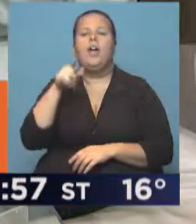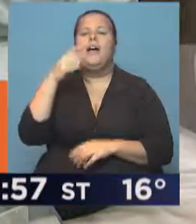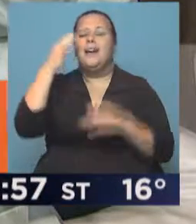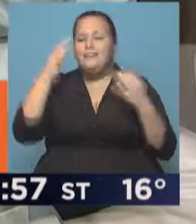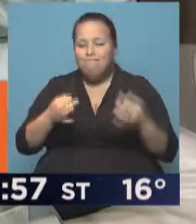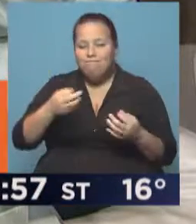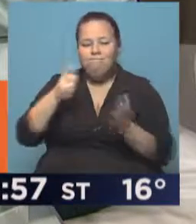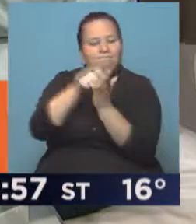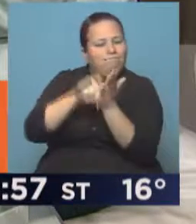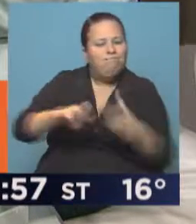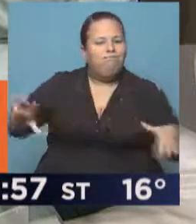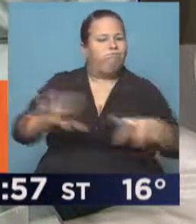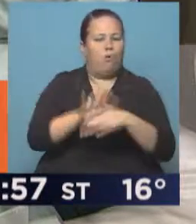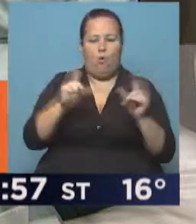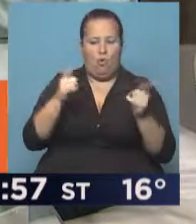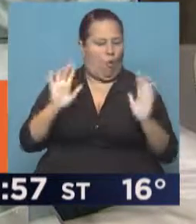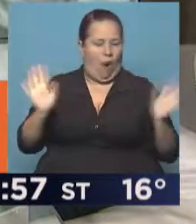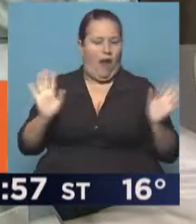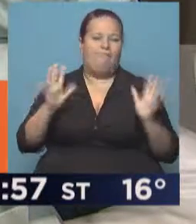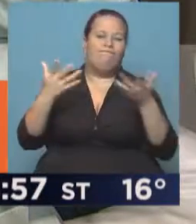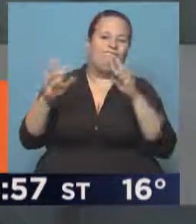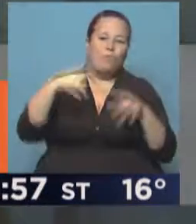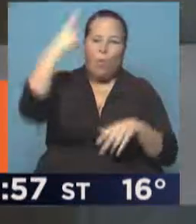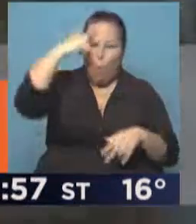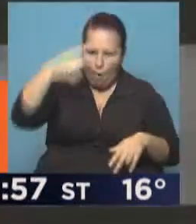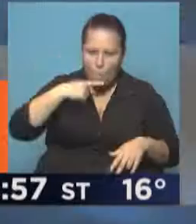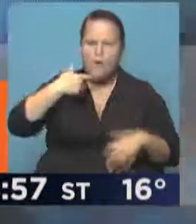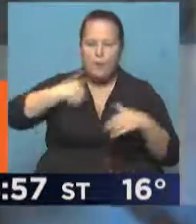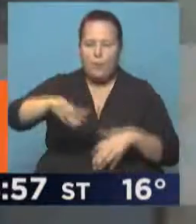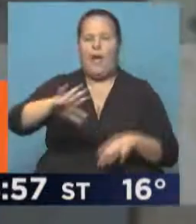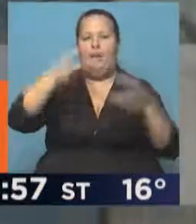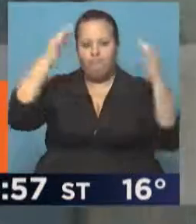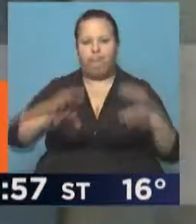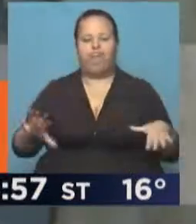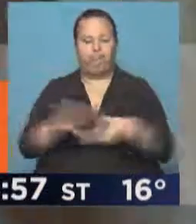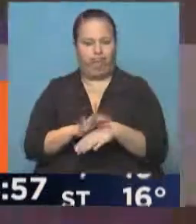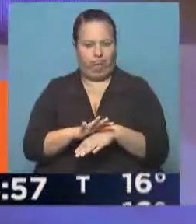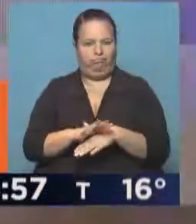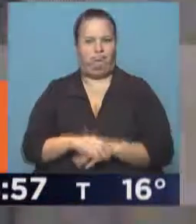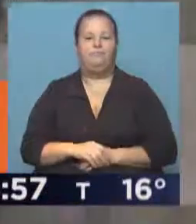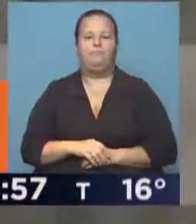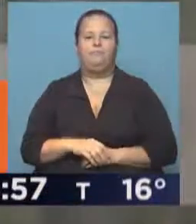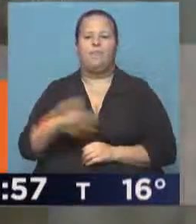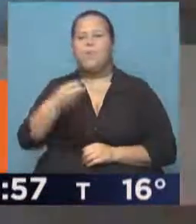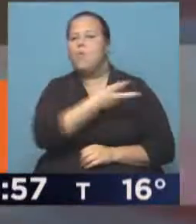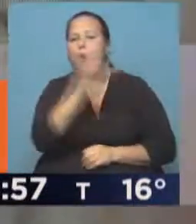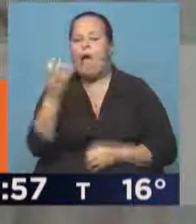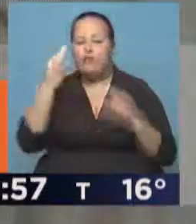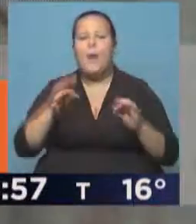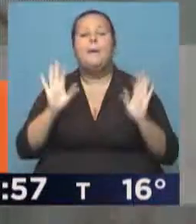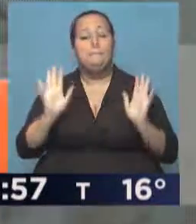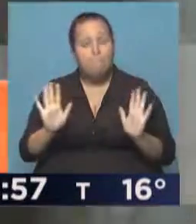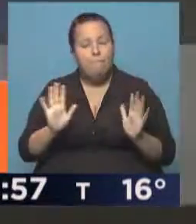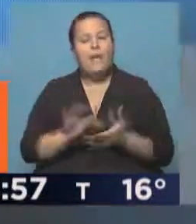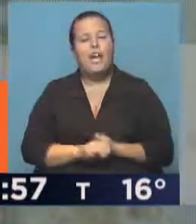no tenemos un censo definido eso dentro de un mes va a atenderla en la cantidad exacta pero